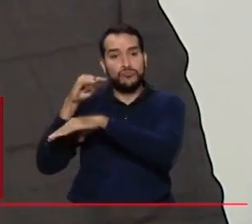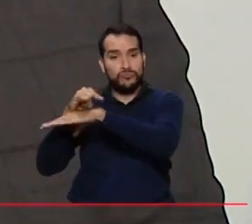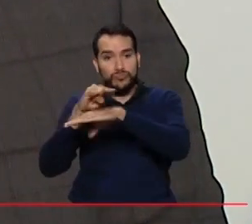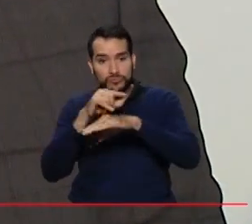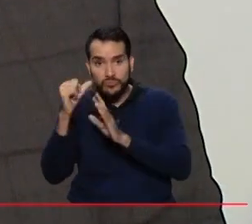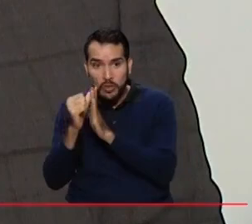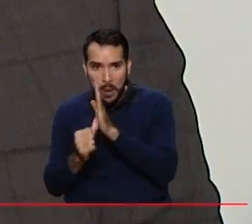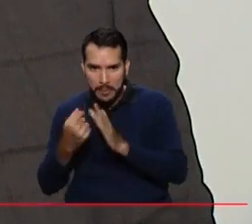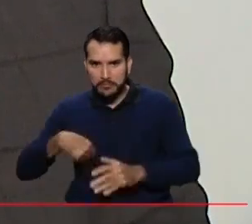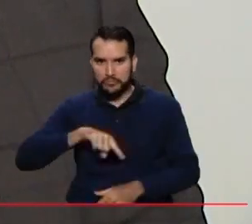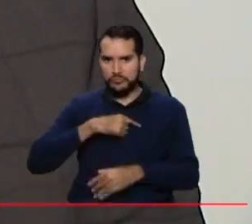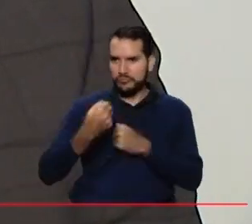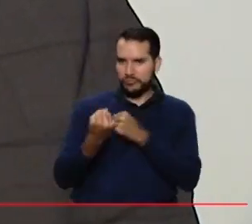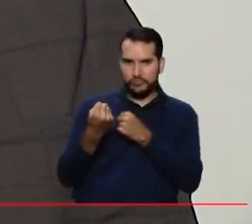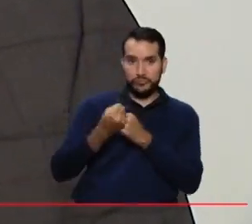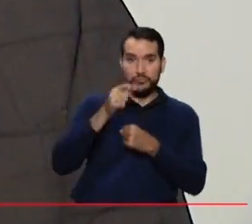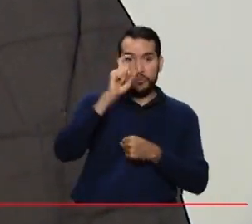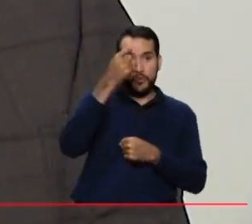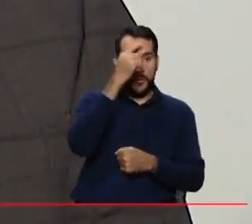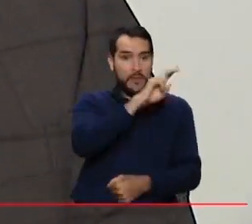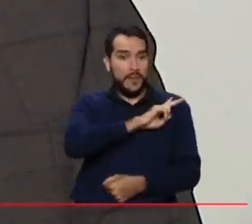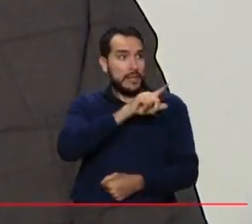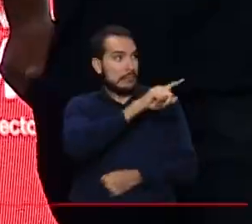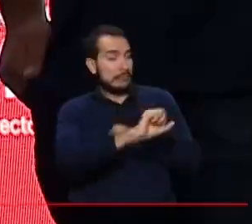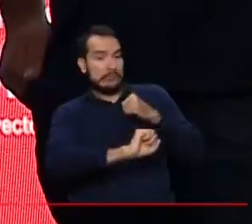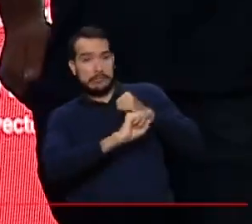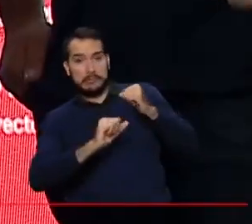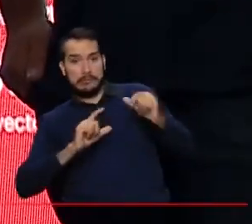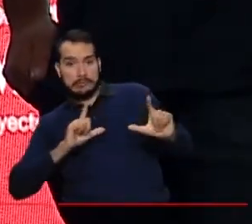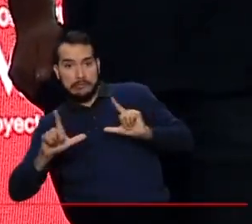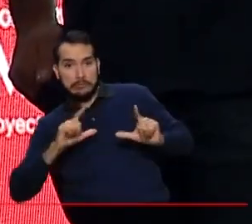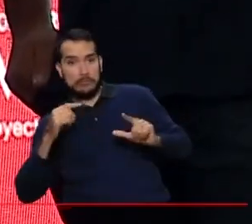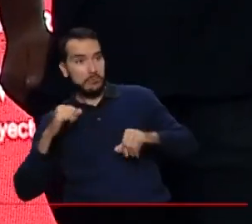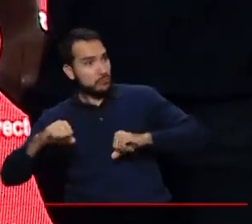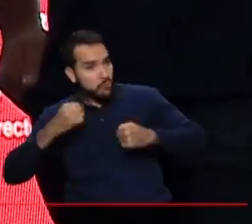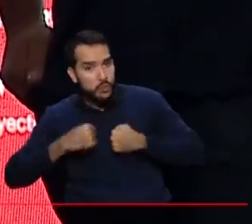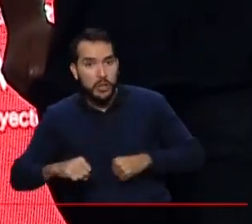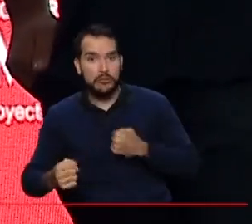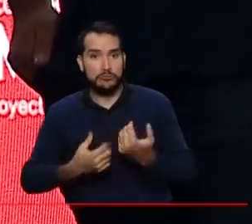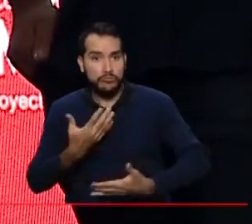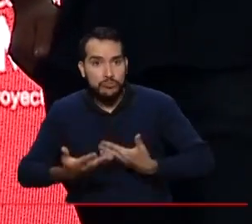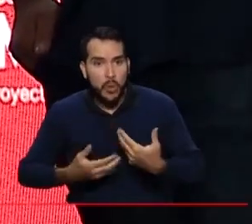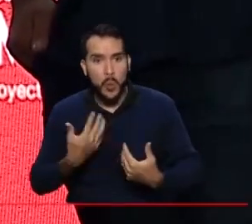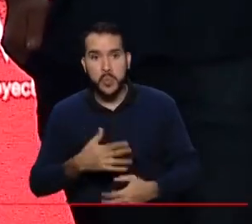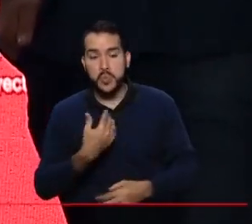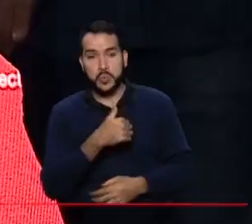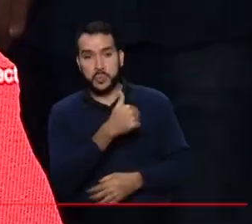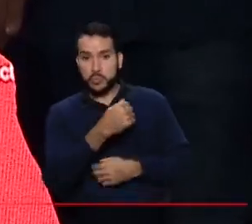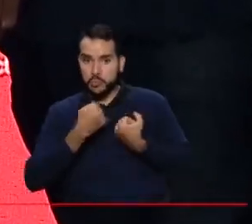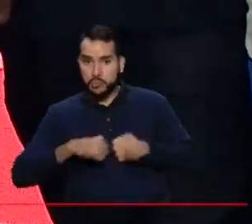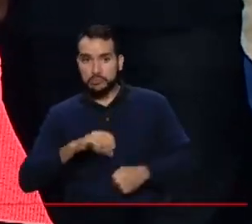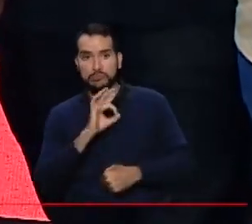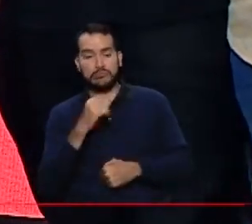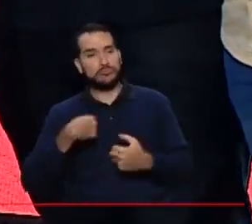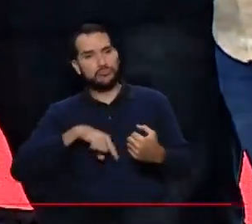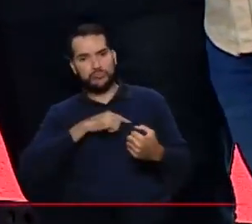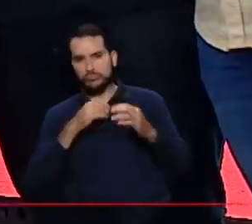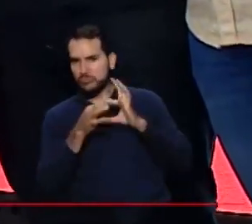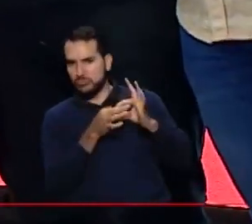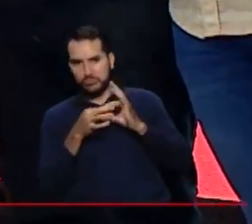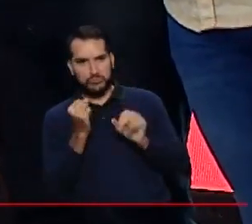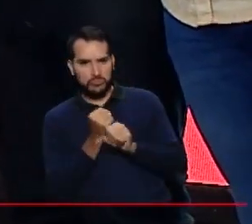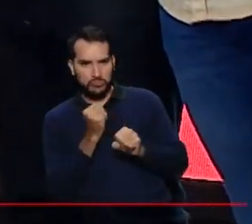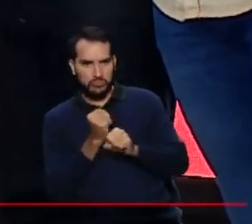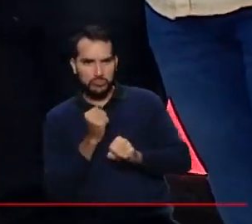programa tan importante que la gobernación está liderando. Afirma el presidente del consejo que son 62 trámites los que se deben